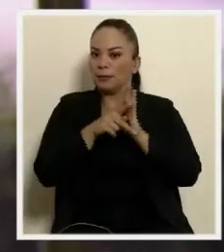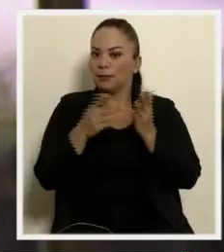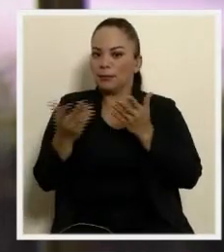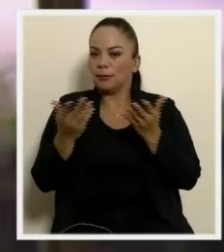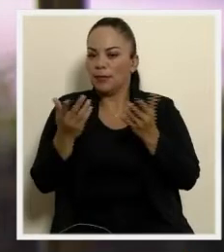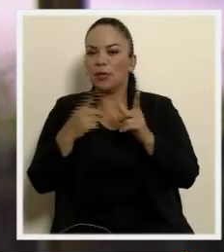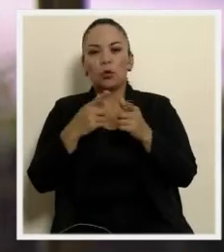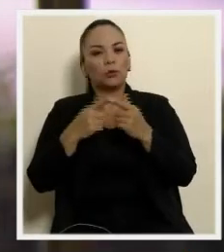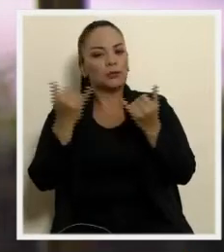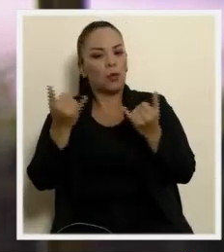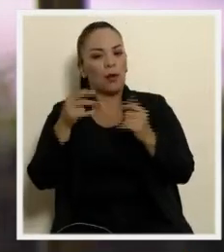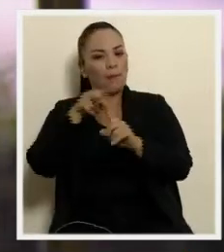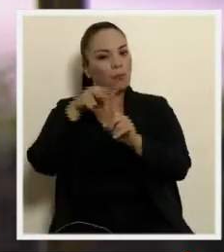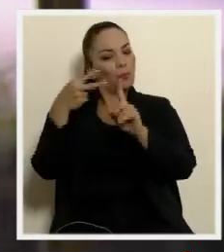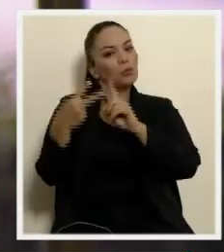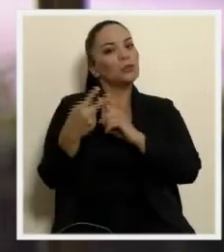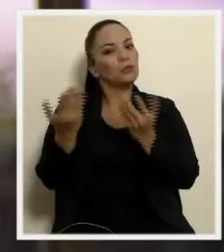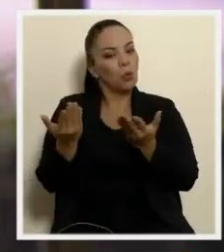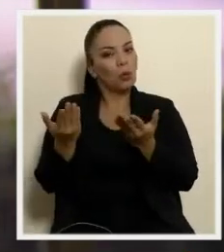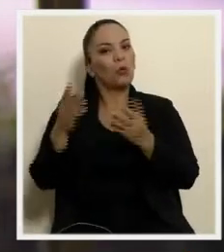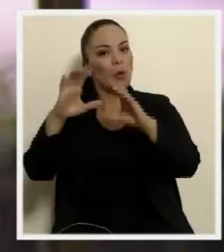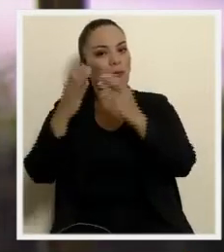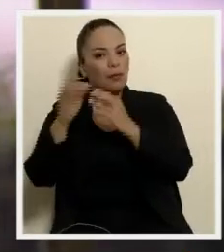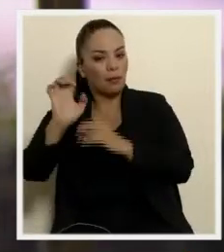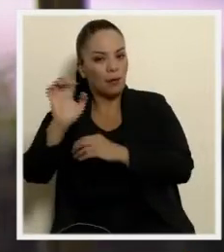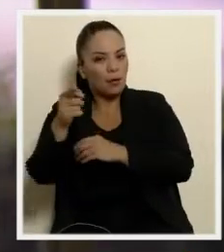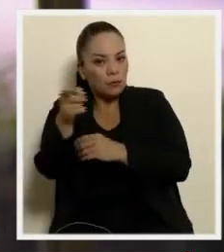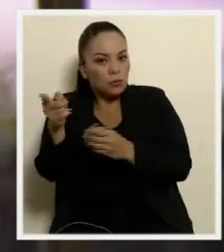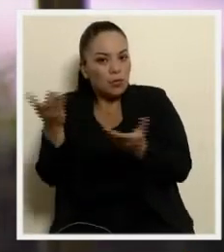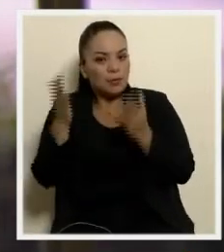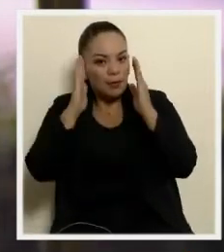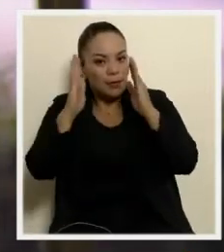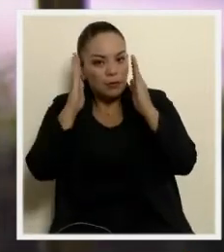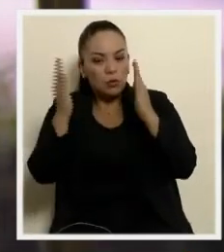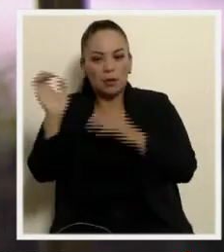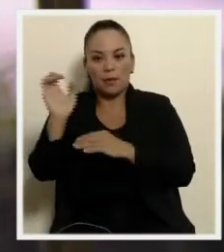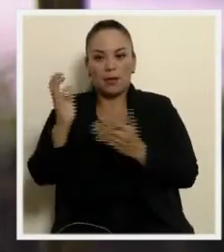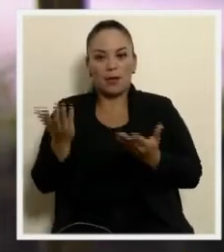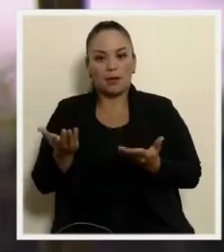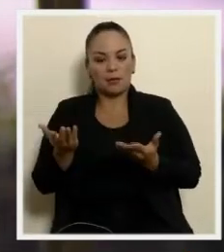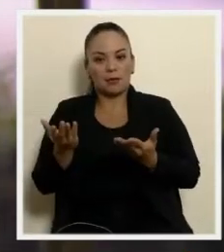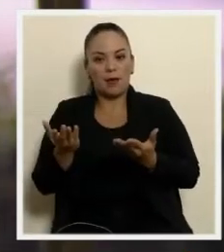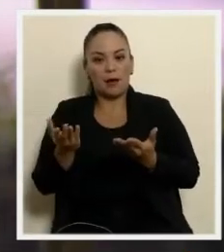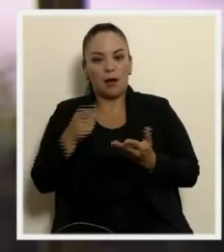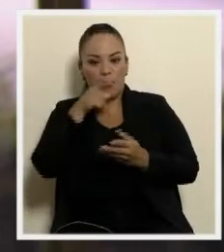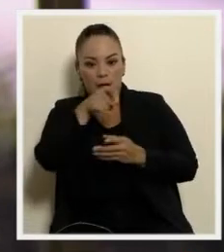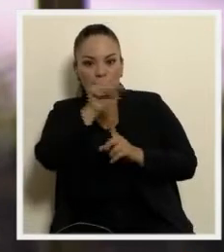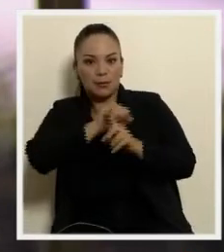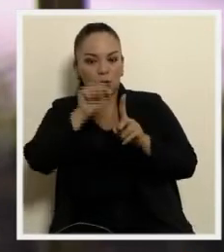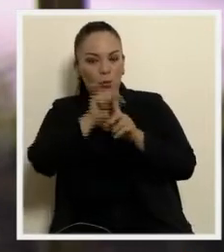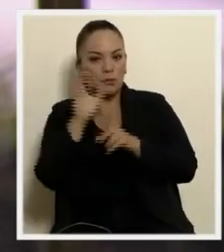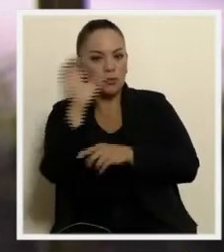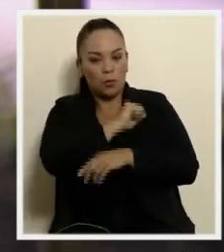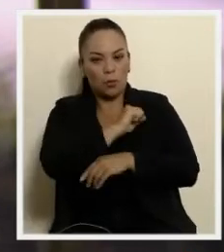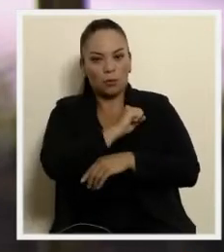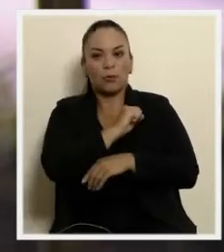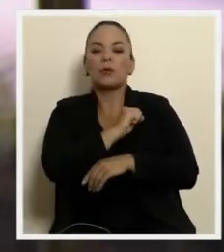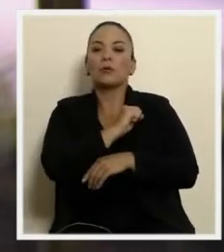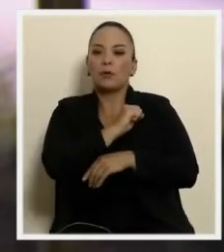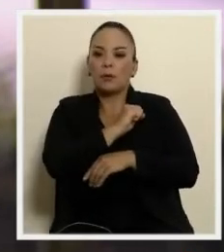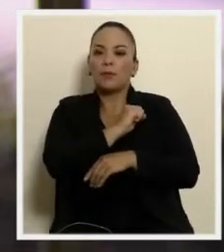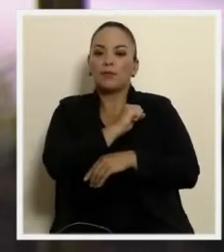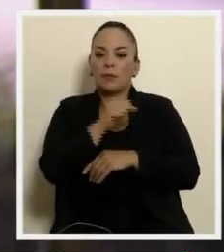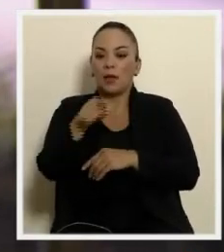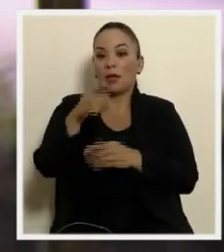posición en este momento por parte del Comité de Emergencia, de atención de esta emergencia, frente a lo que se está detectando tanto